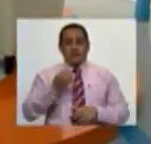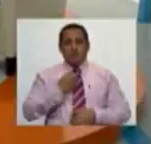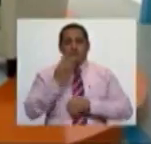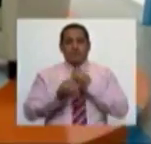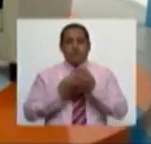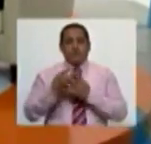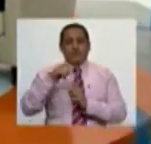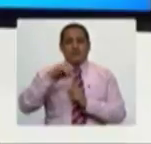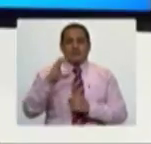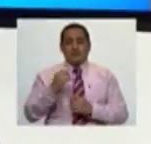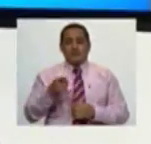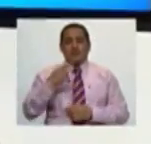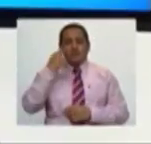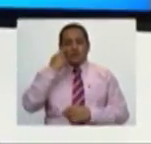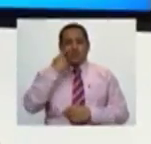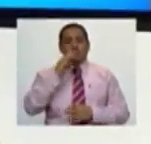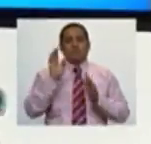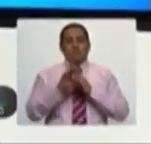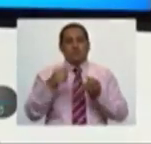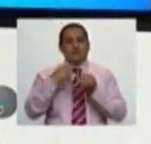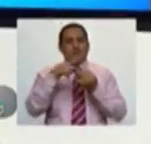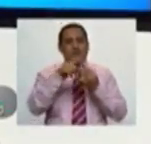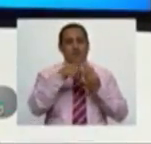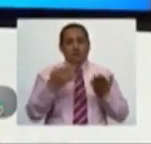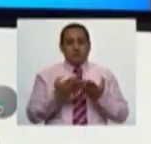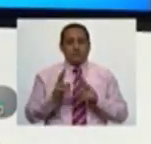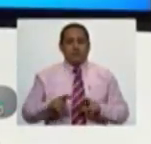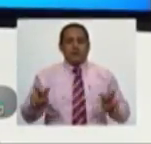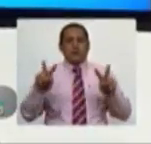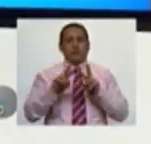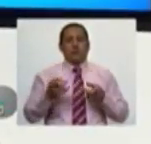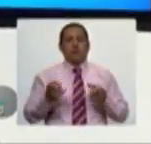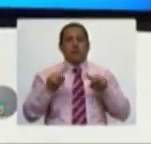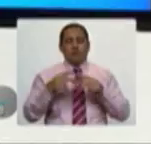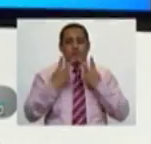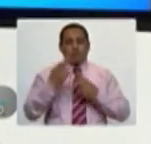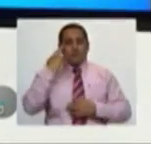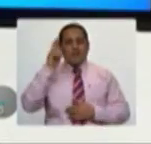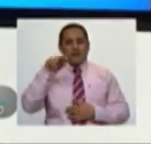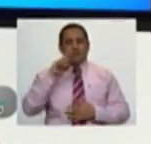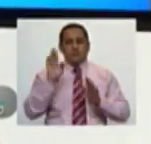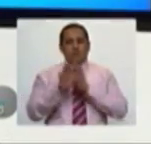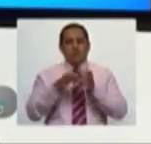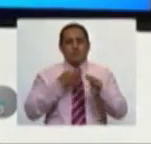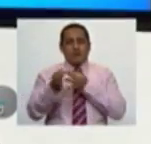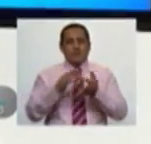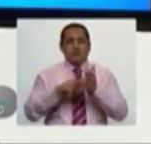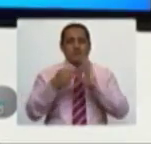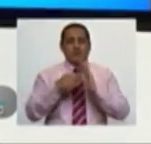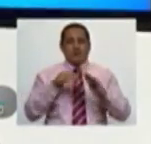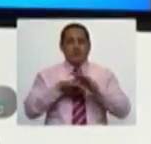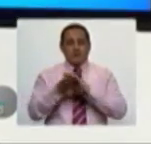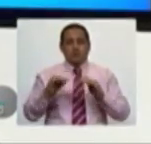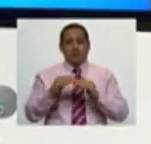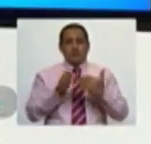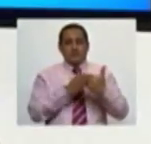en ese pronunciamiento del Tribunal Constitucional es reconocer que estos instrumentos son válidos cuando hay una razón justificada. En este caso se trataba de